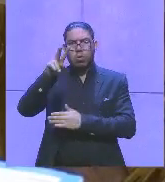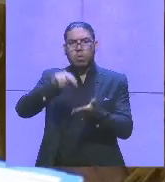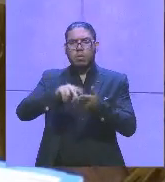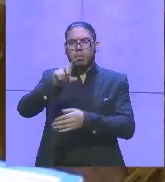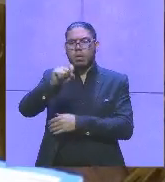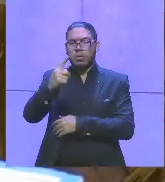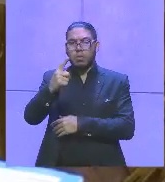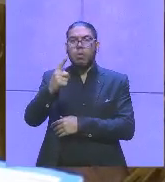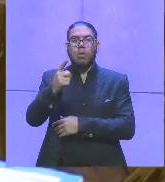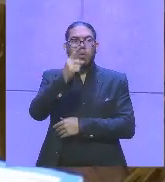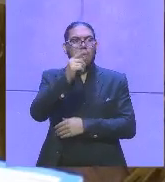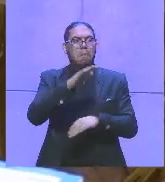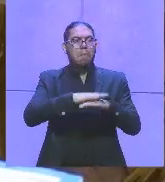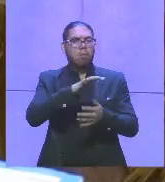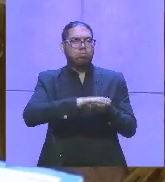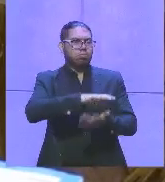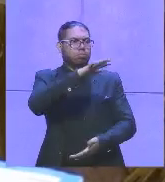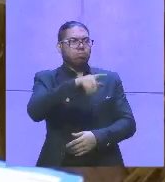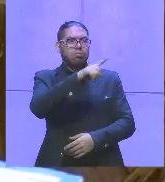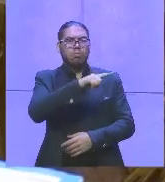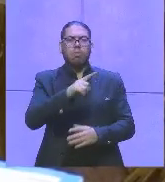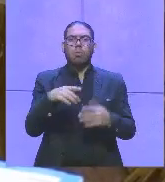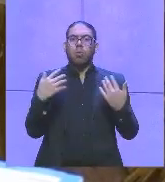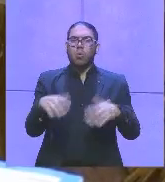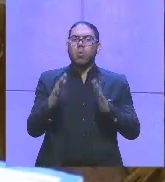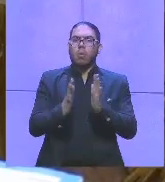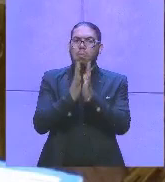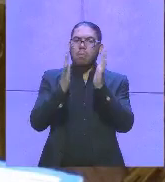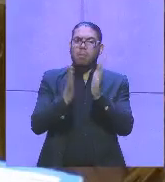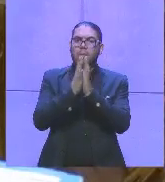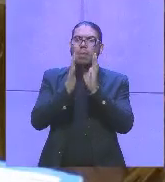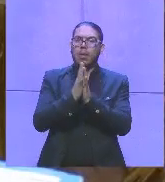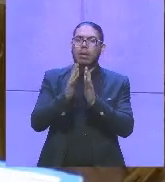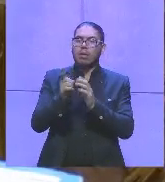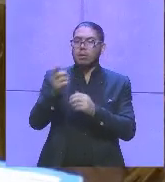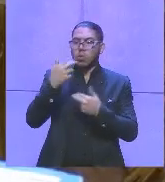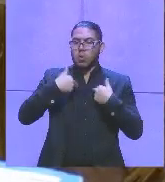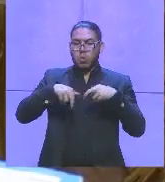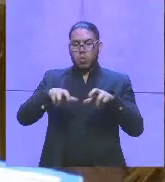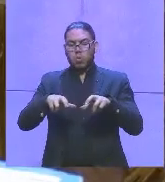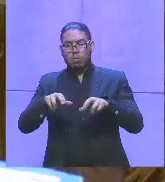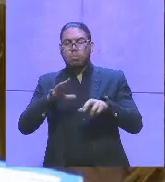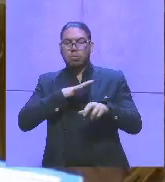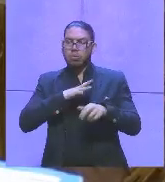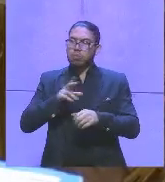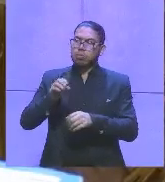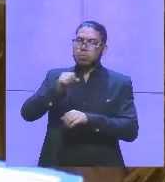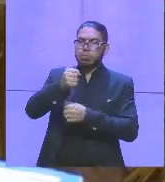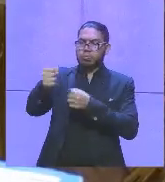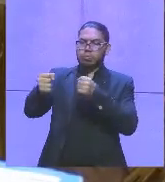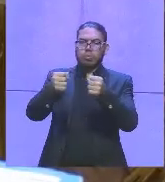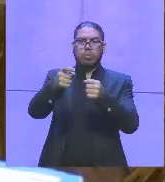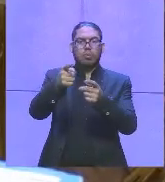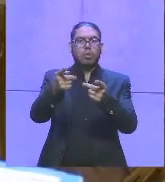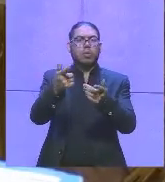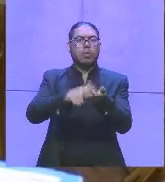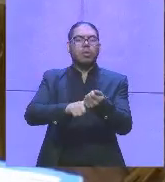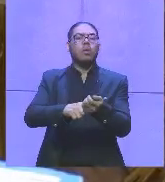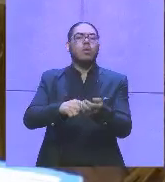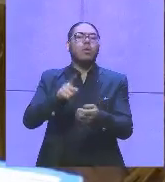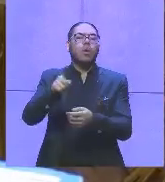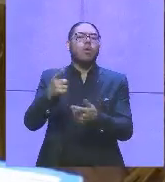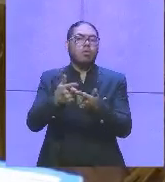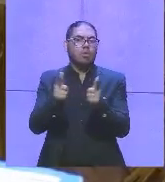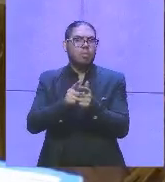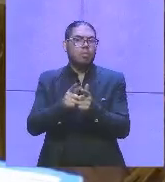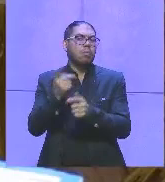la participación de las mujeres en la política y mejorar su representación en los espacios de poder político. Y aquí muchas personas dicen, bueno,